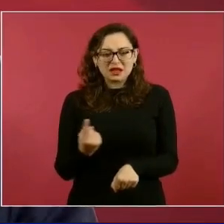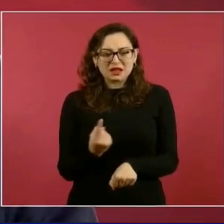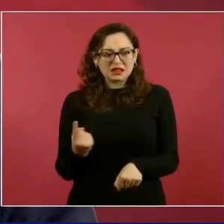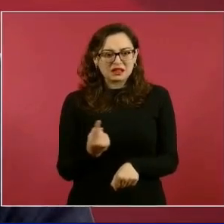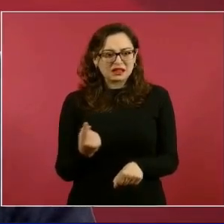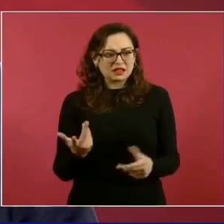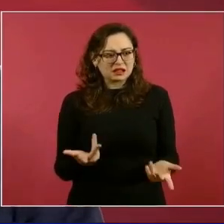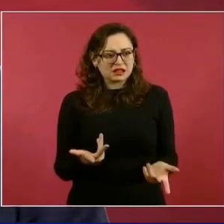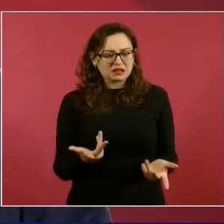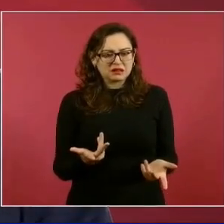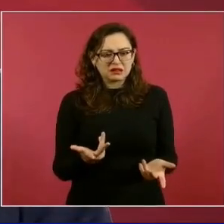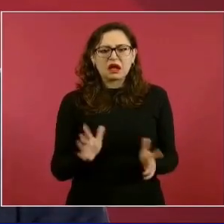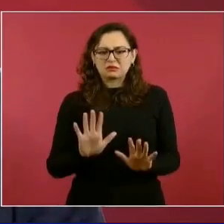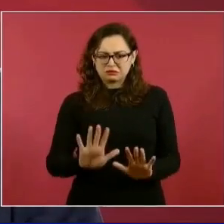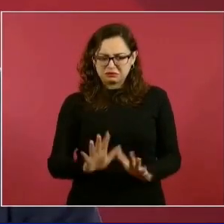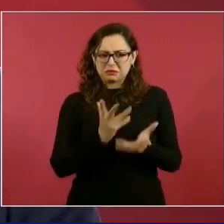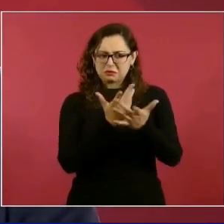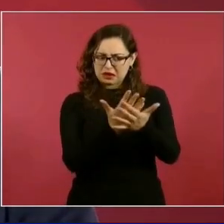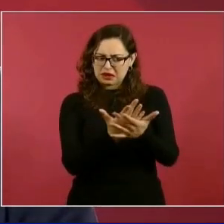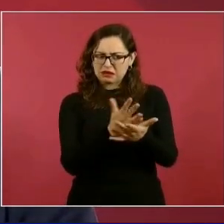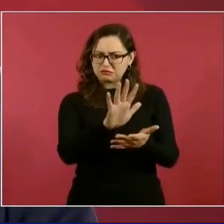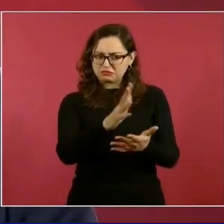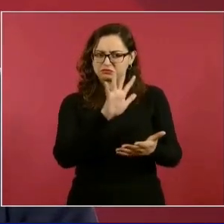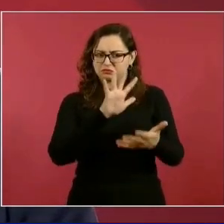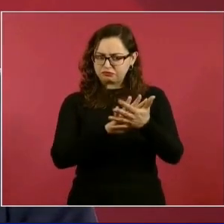se repone el procedimiento?